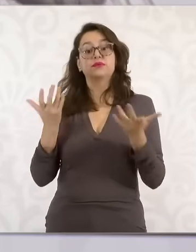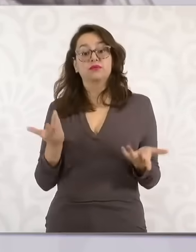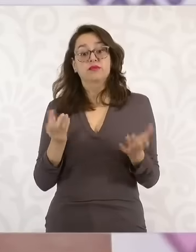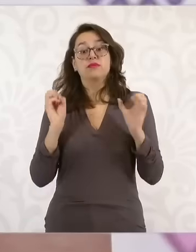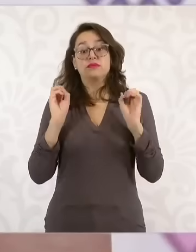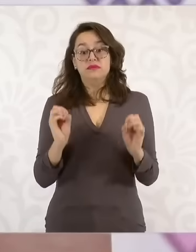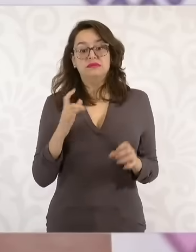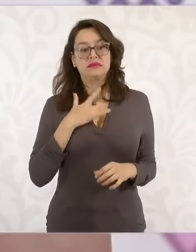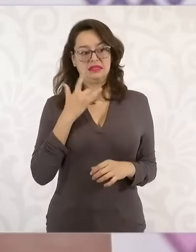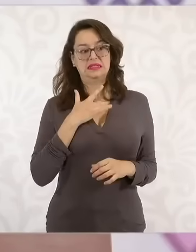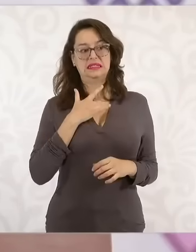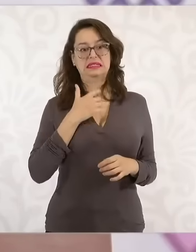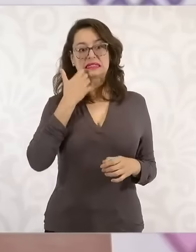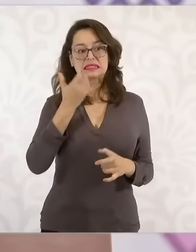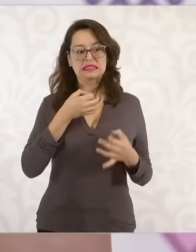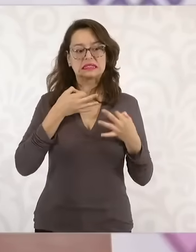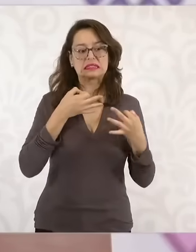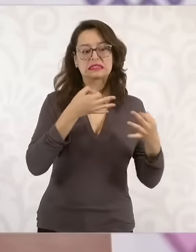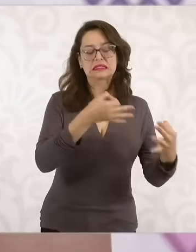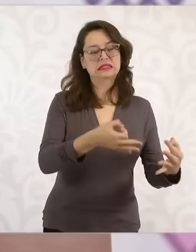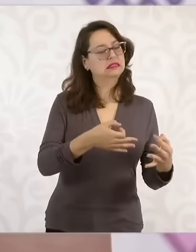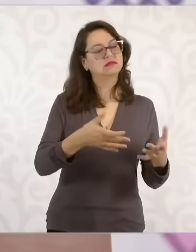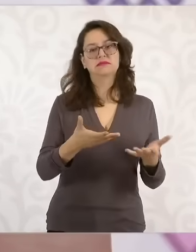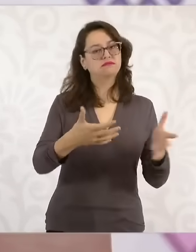riesgo, sacarlos de ahí.